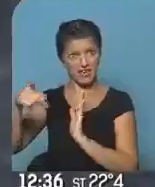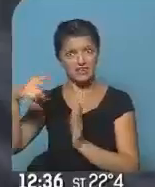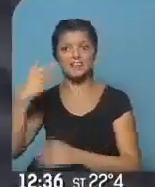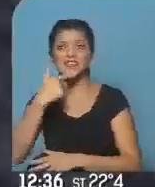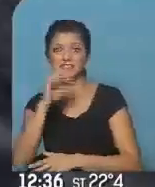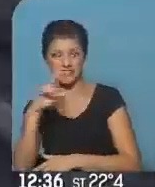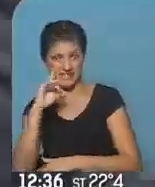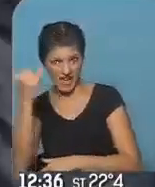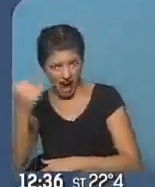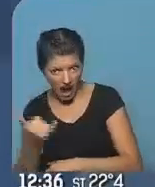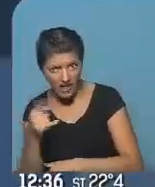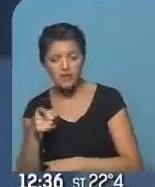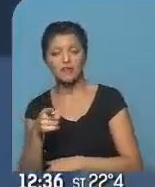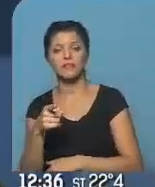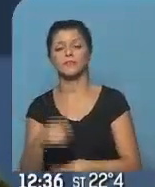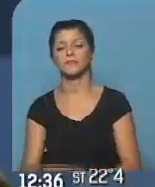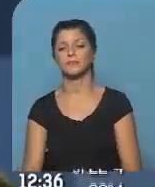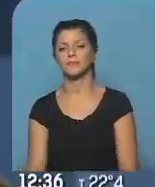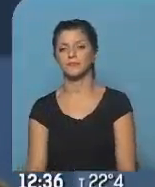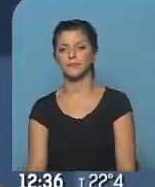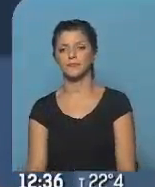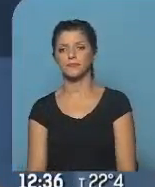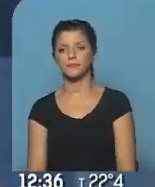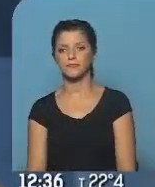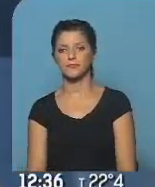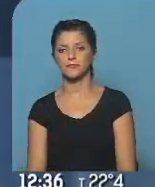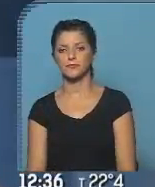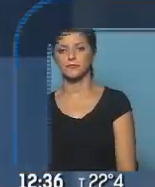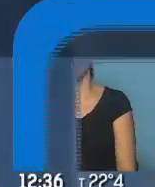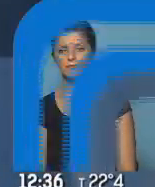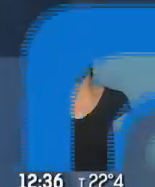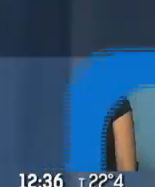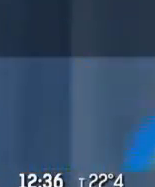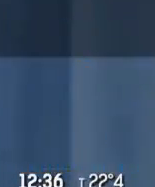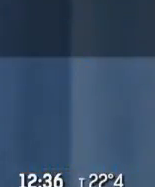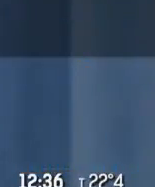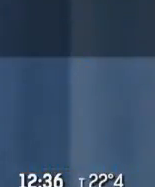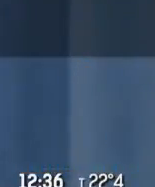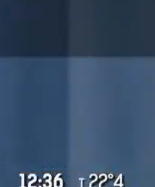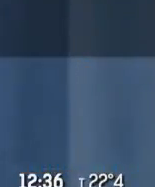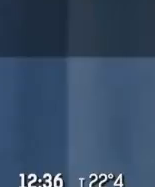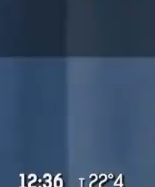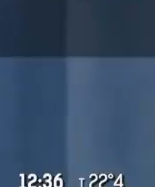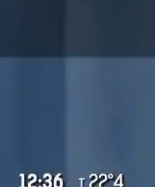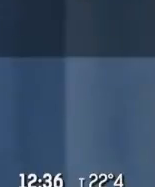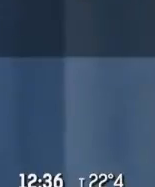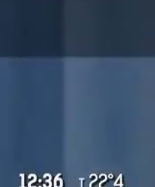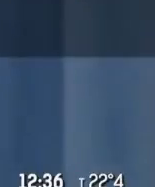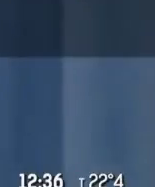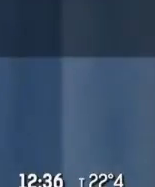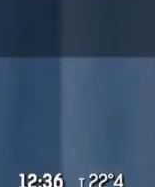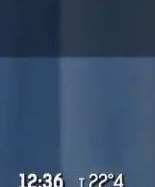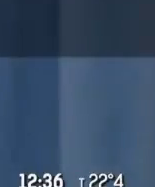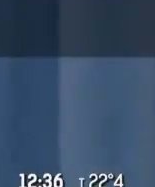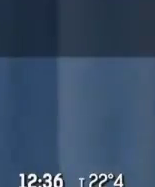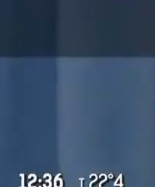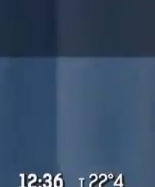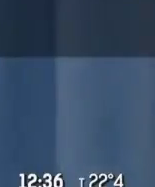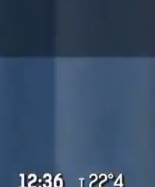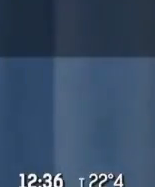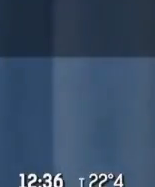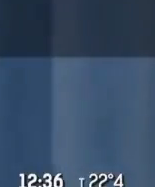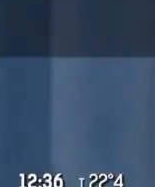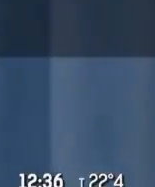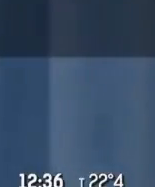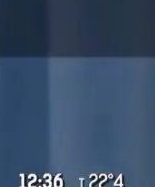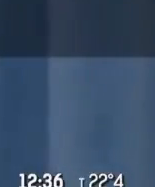uso civil. They do retain a residual capability. It is probably spread throughout the country at a variety of sites. It will be hard